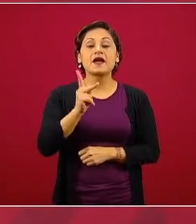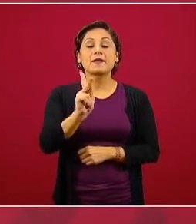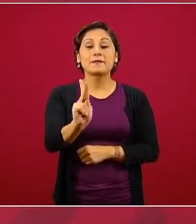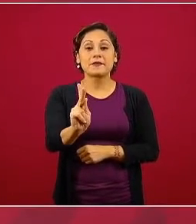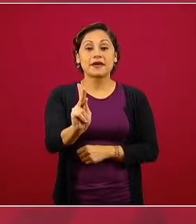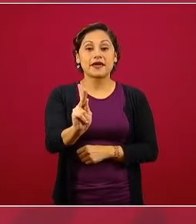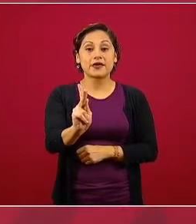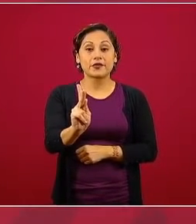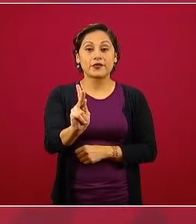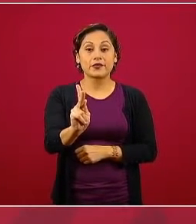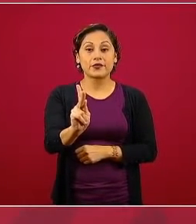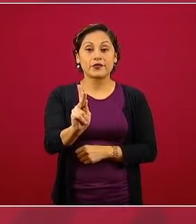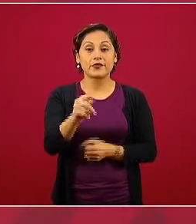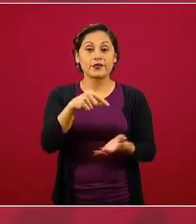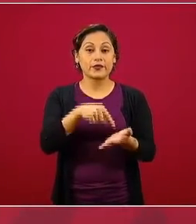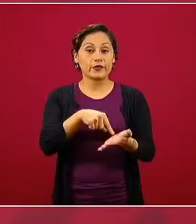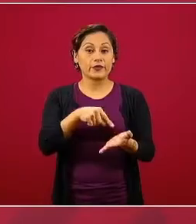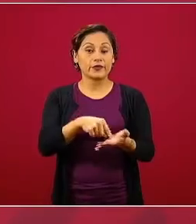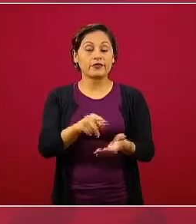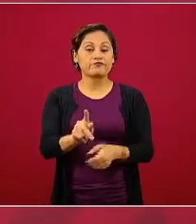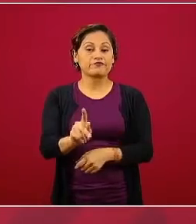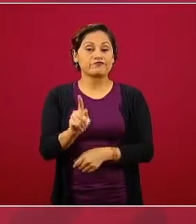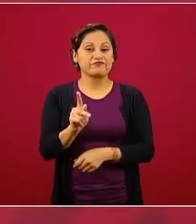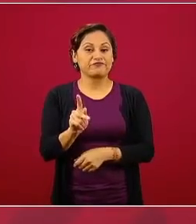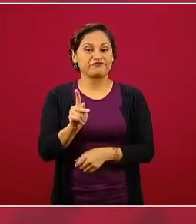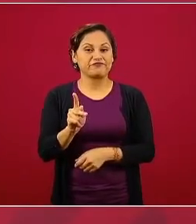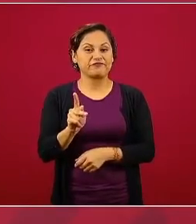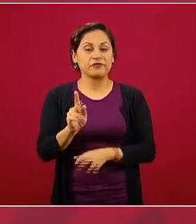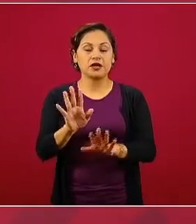simulando, porque se hacían